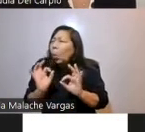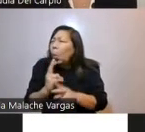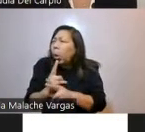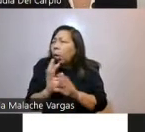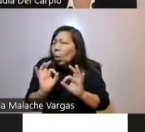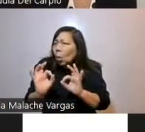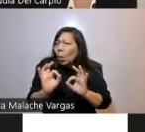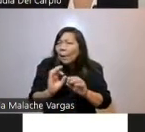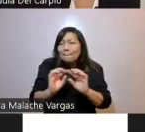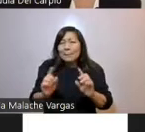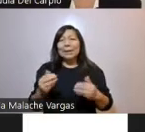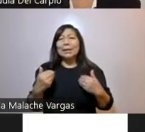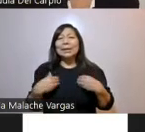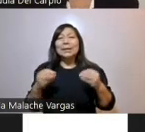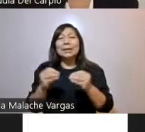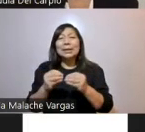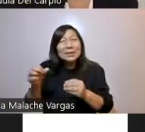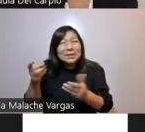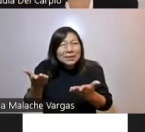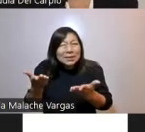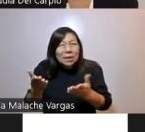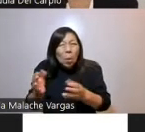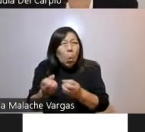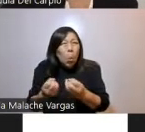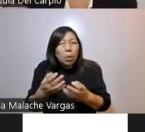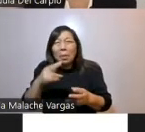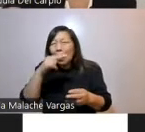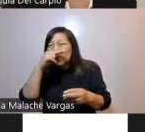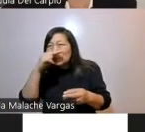las toallas descartables contienen químicos, suelen contener perfumes,